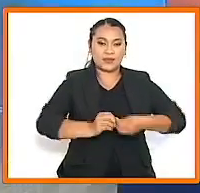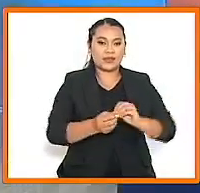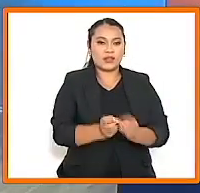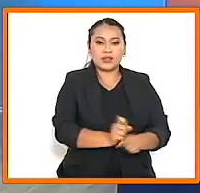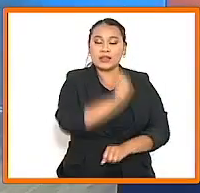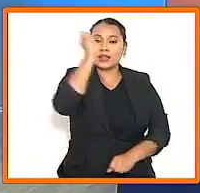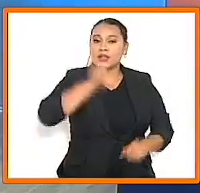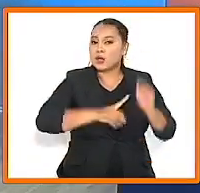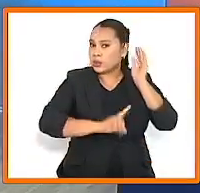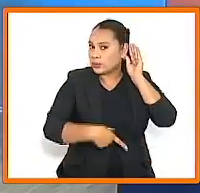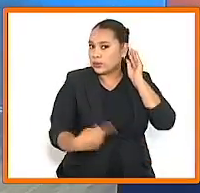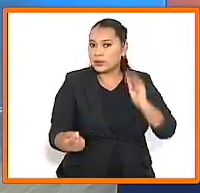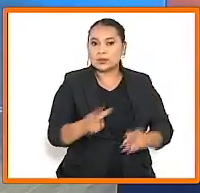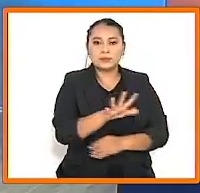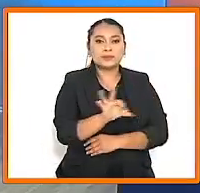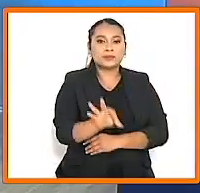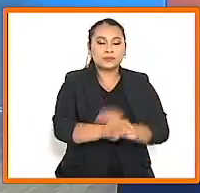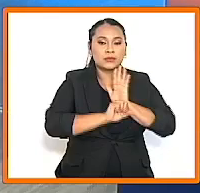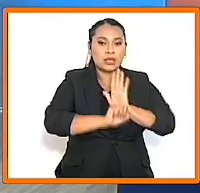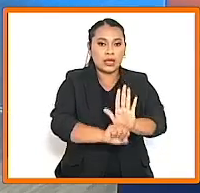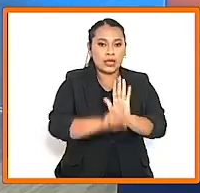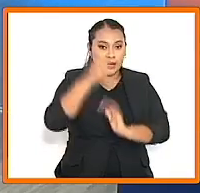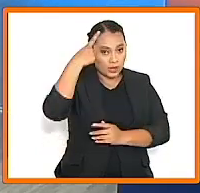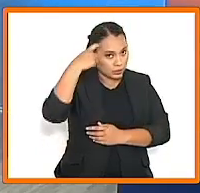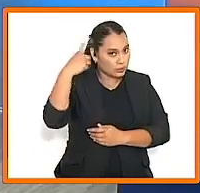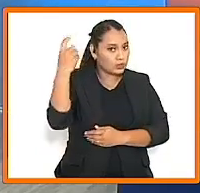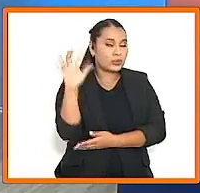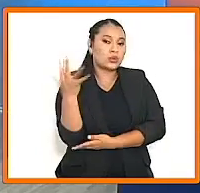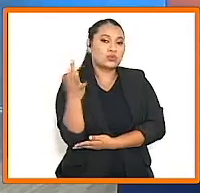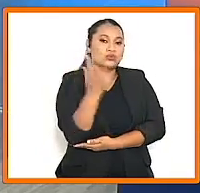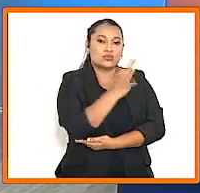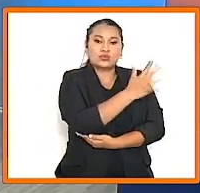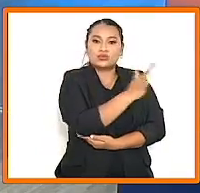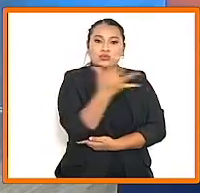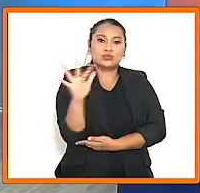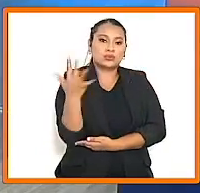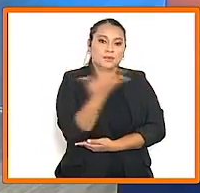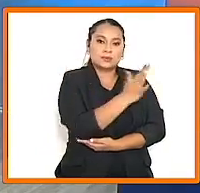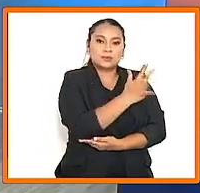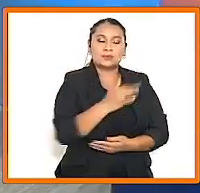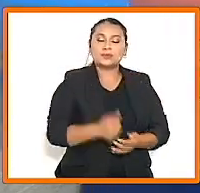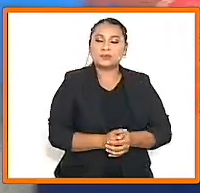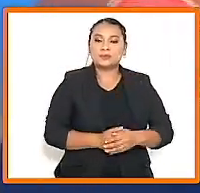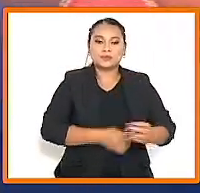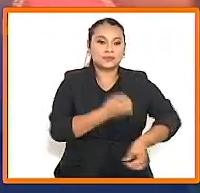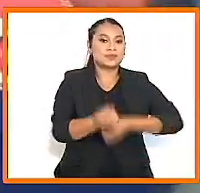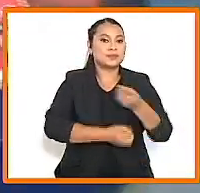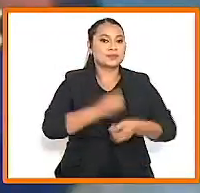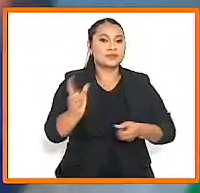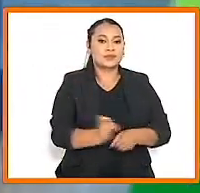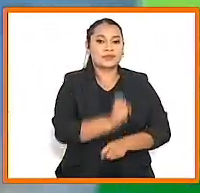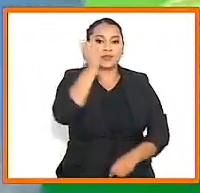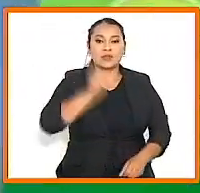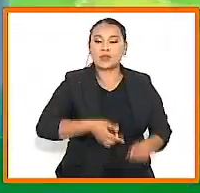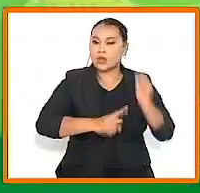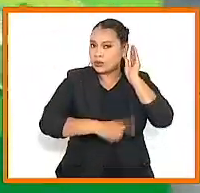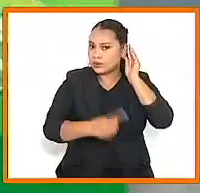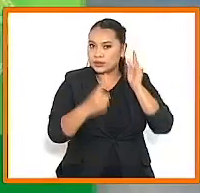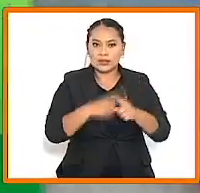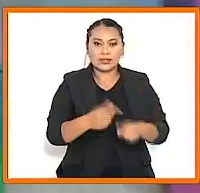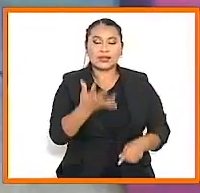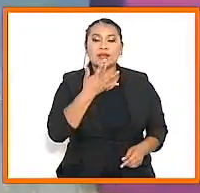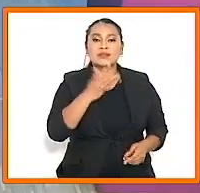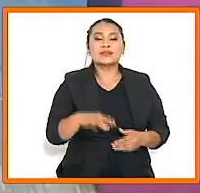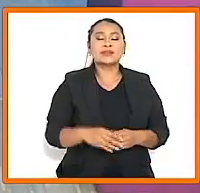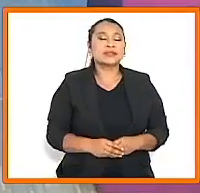favorecido para diario es el 59 con su símbolo de sueños, selva. Pero si estás esperando la esfera ganadora de MultiX, te deseamos